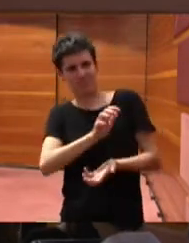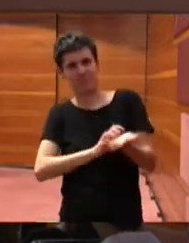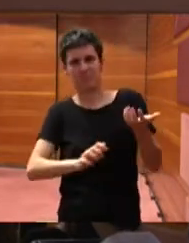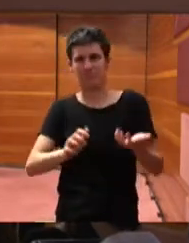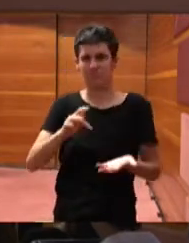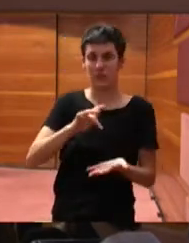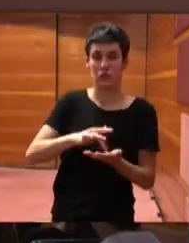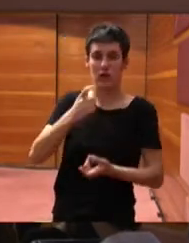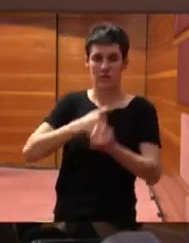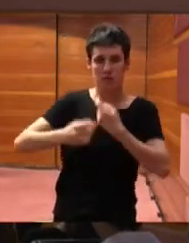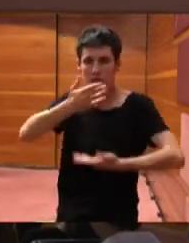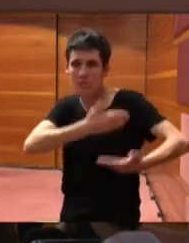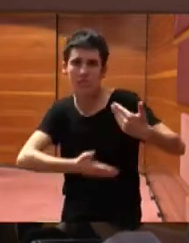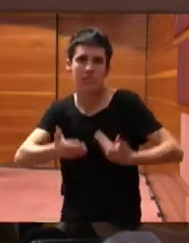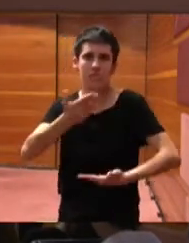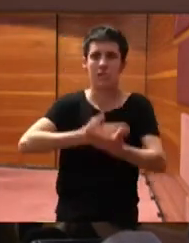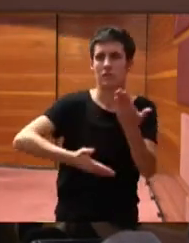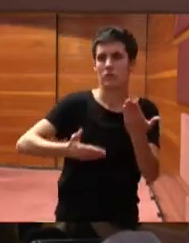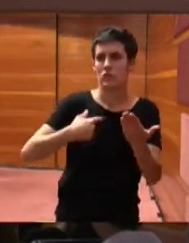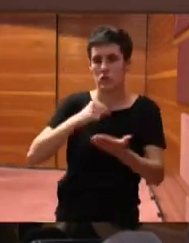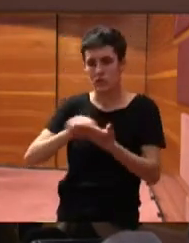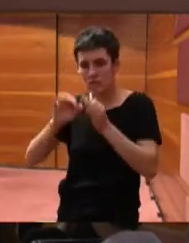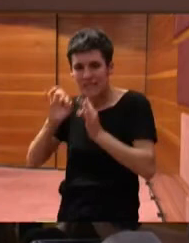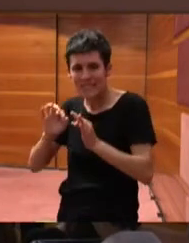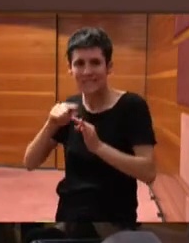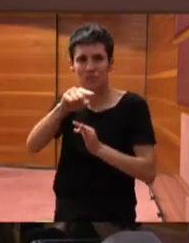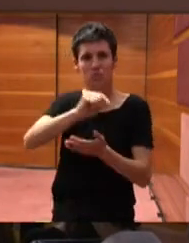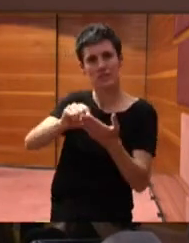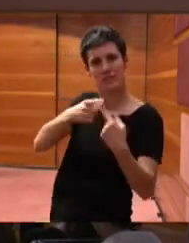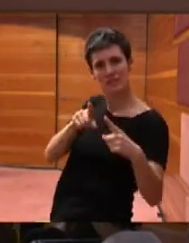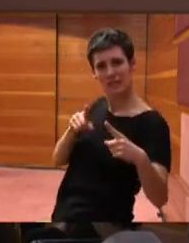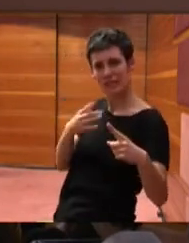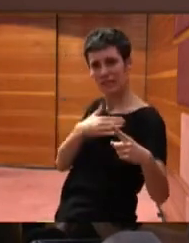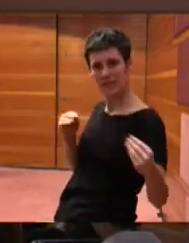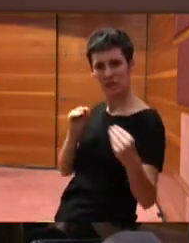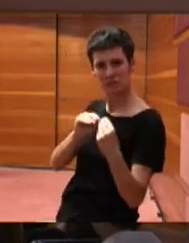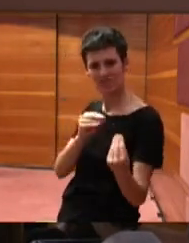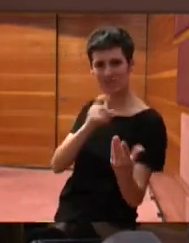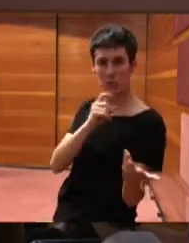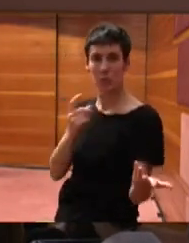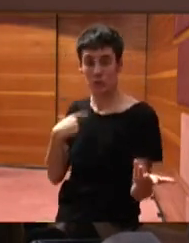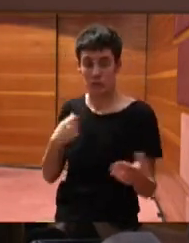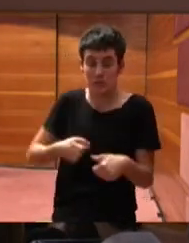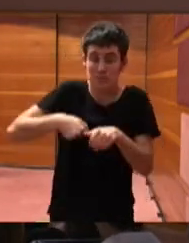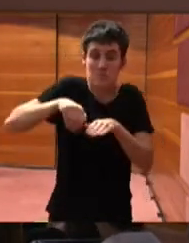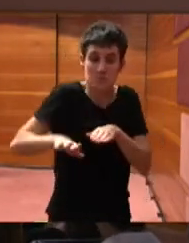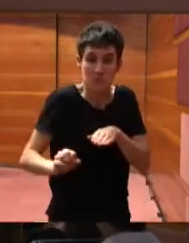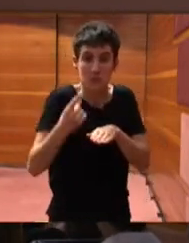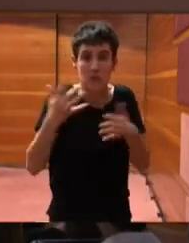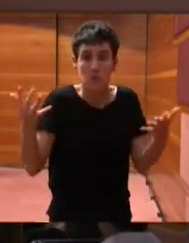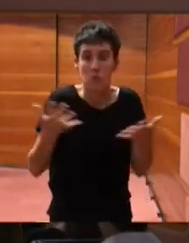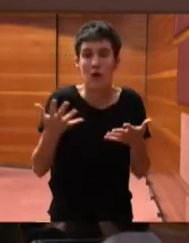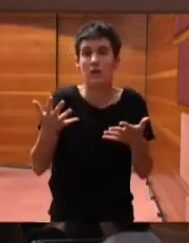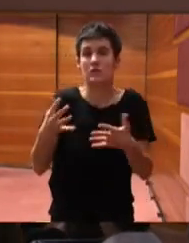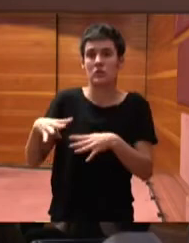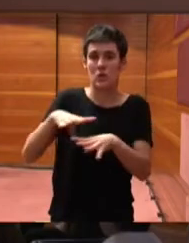hora de organizar la información. Y lo que yo lo escribo así, tú lo escribes diferente y luego la quiero cruzar de mi forma. Por lo tanto, el primer paso es tener una información